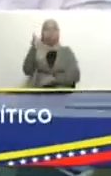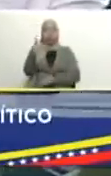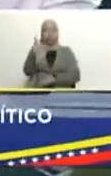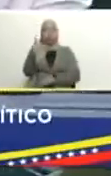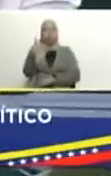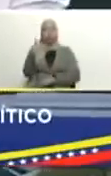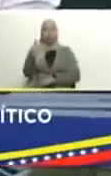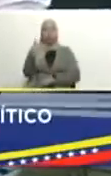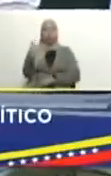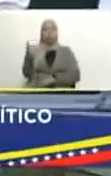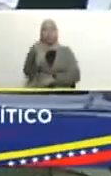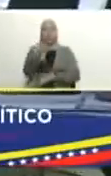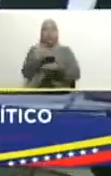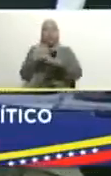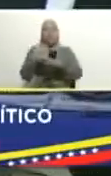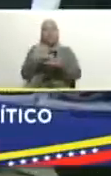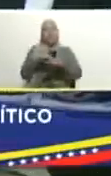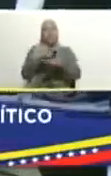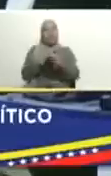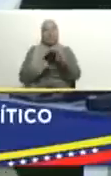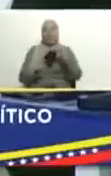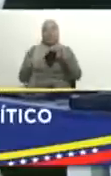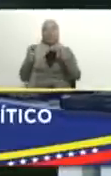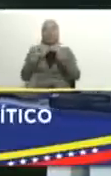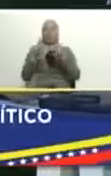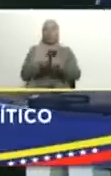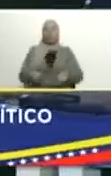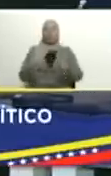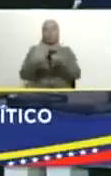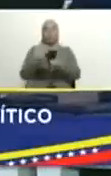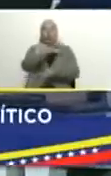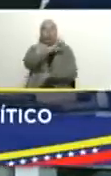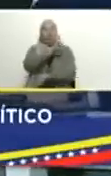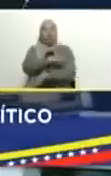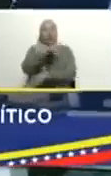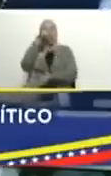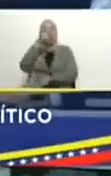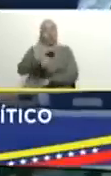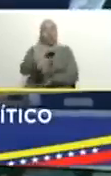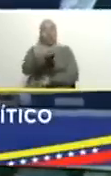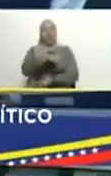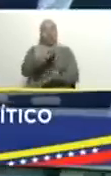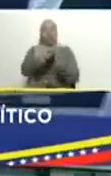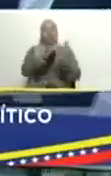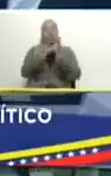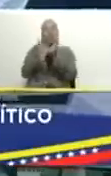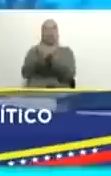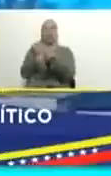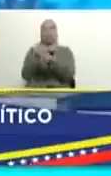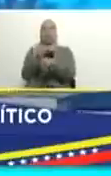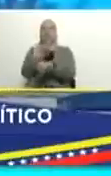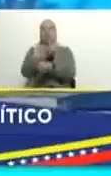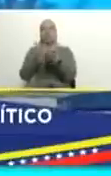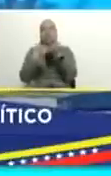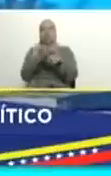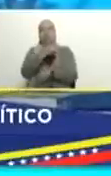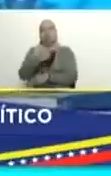cada ministro, cada ministra y el poder popular articulado, compañera